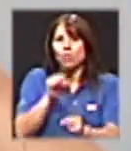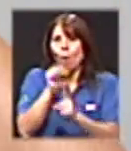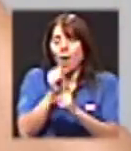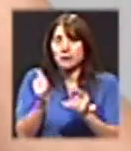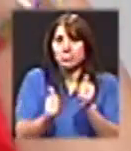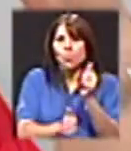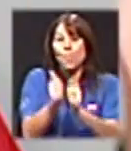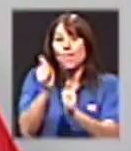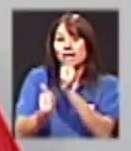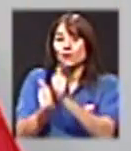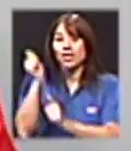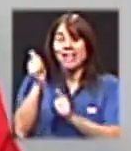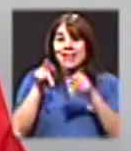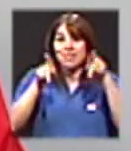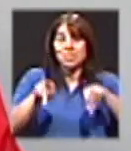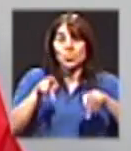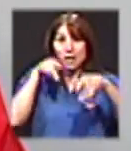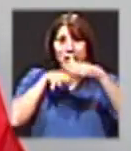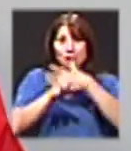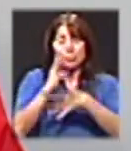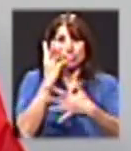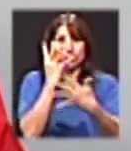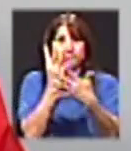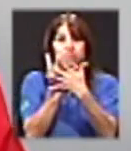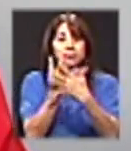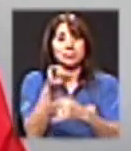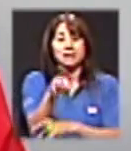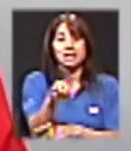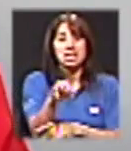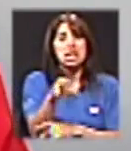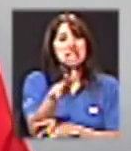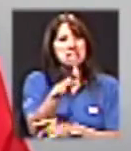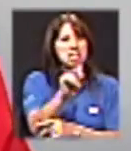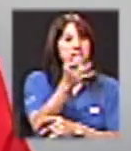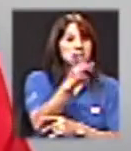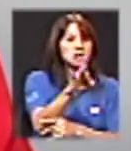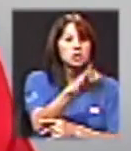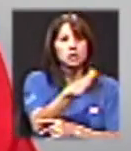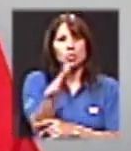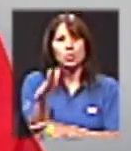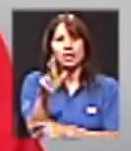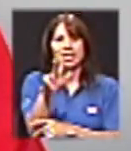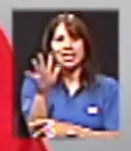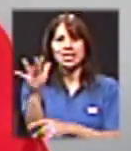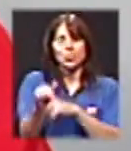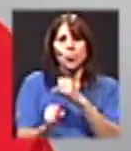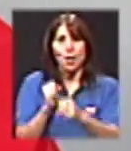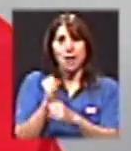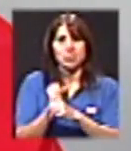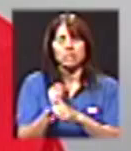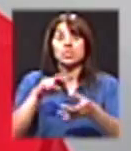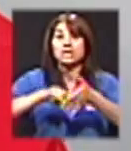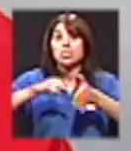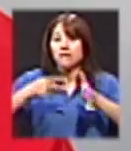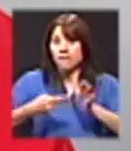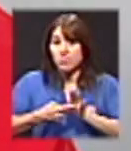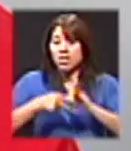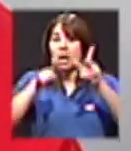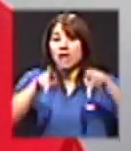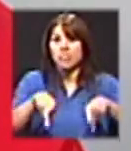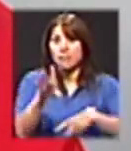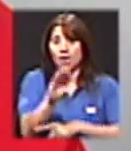mayoría de los privados de libertad, más o menos un 60%, andan hasta entre los 18 y los 35 años. Eso quiere decir que es gente